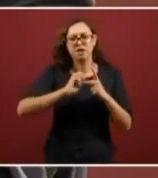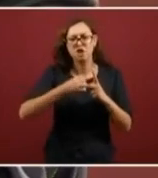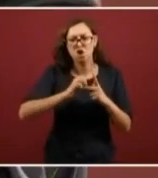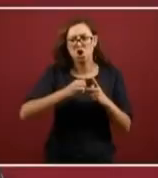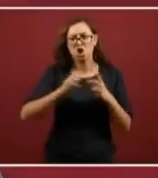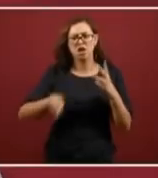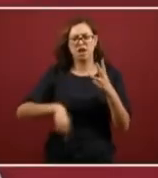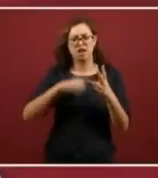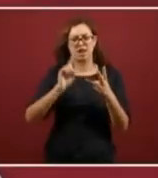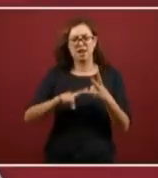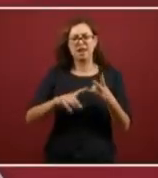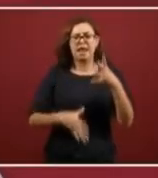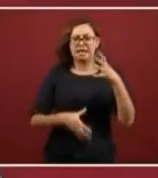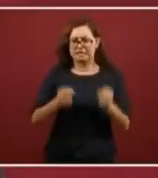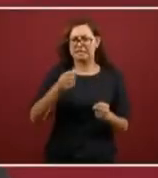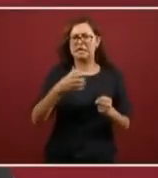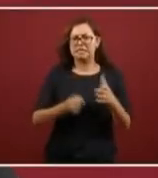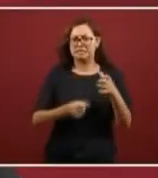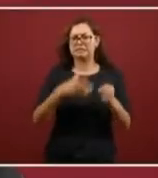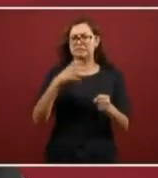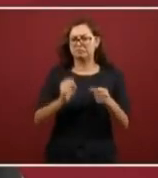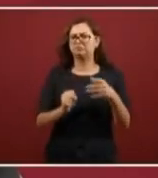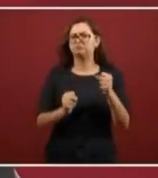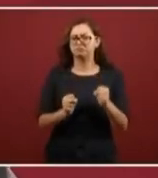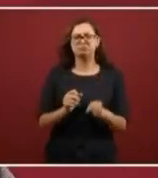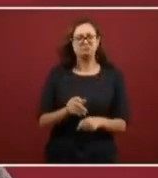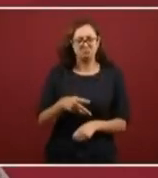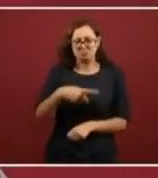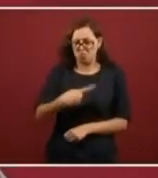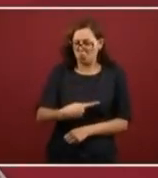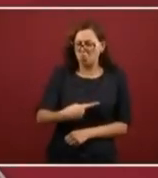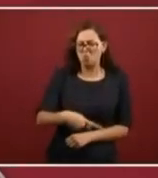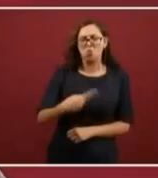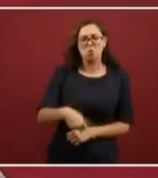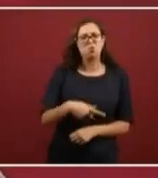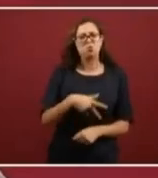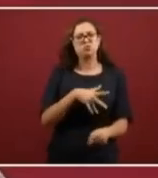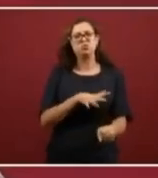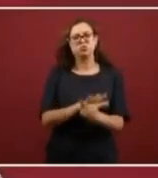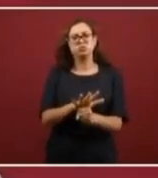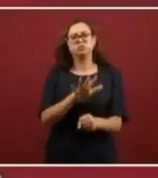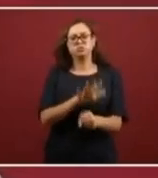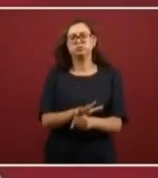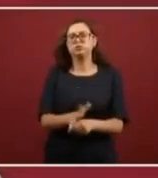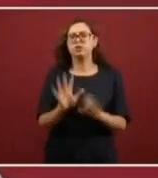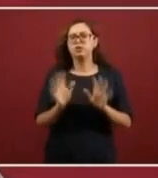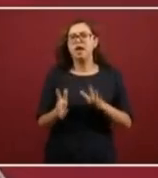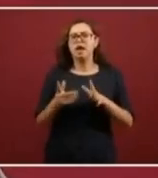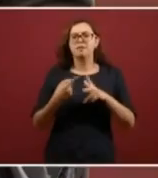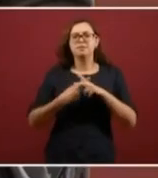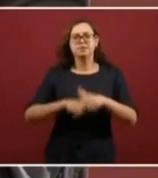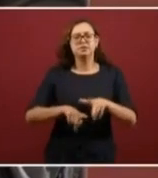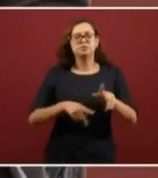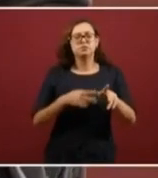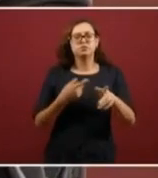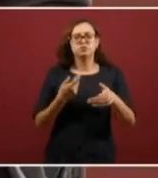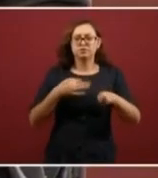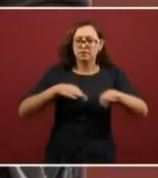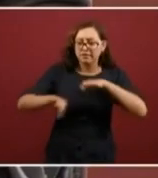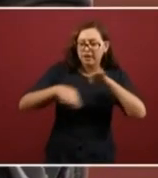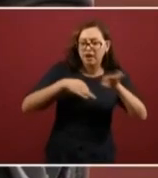leche. Estamos trabajando proyectos para cuencas lecheras en el